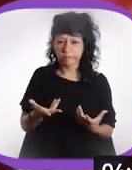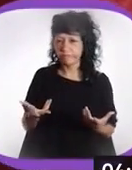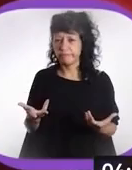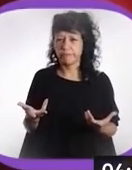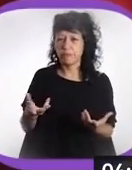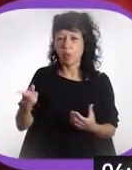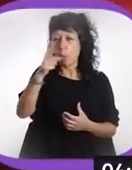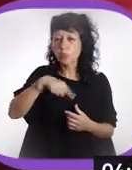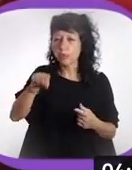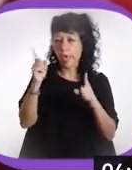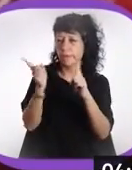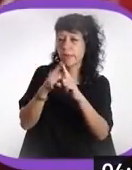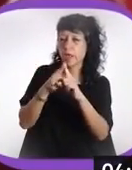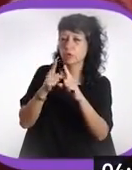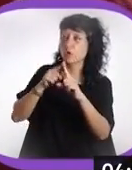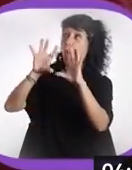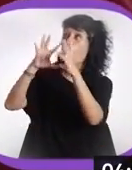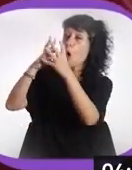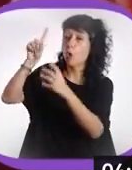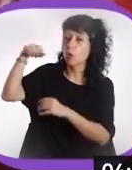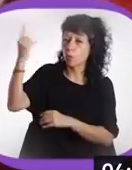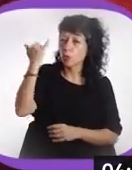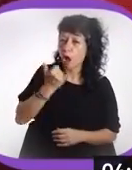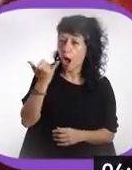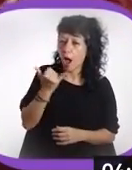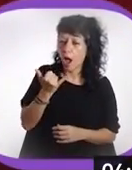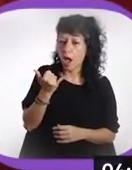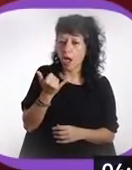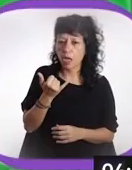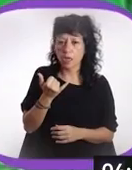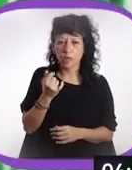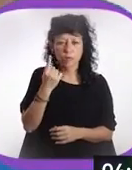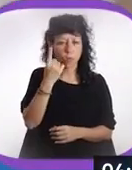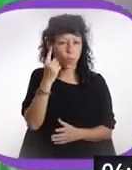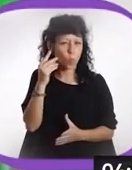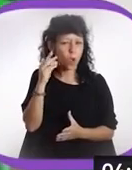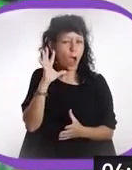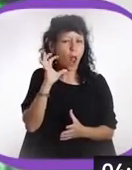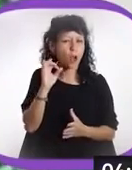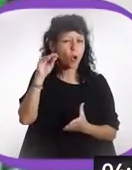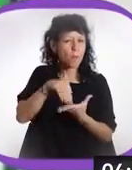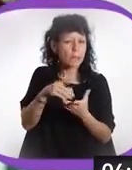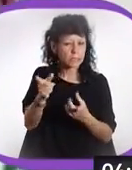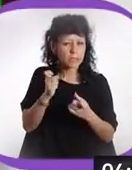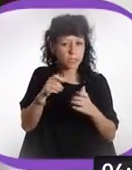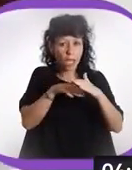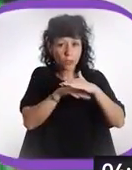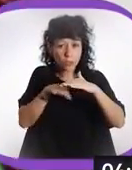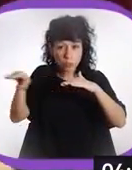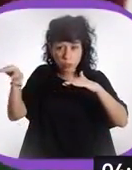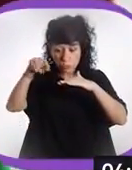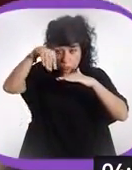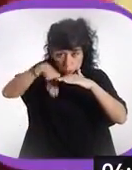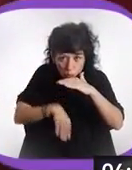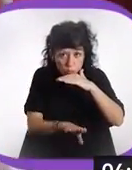están relacionados con alienígenas, necesitan una base subterránea. ¿Una base